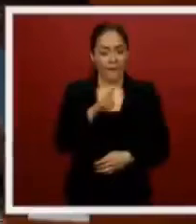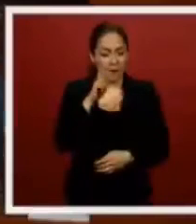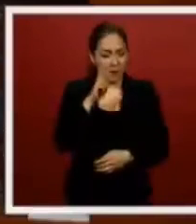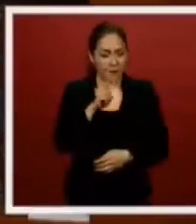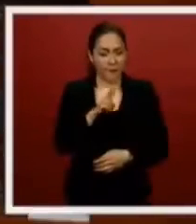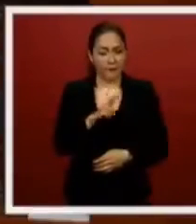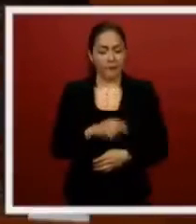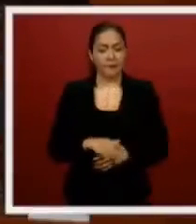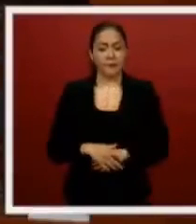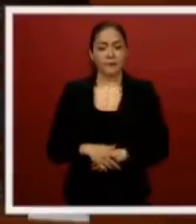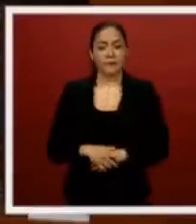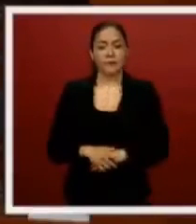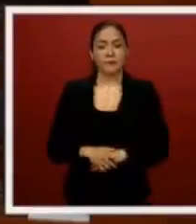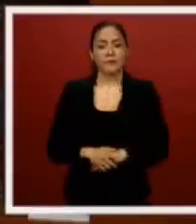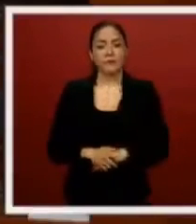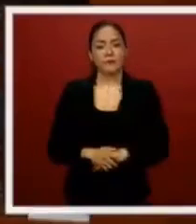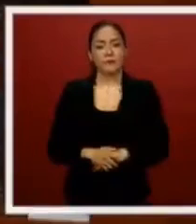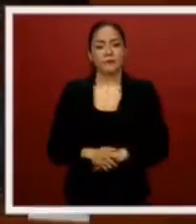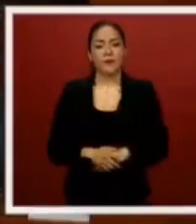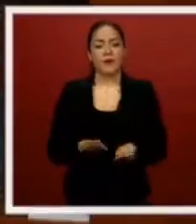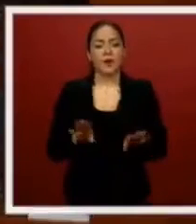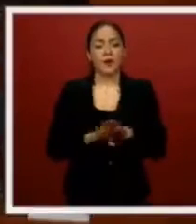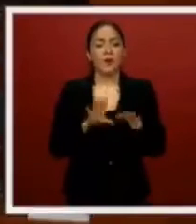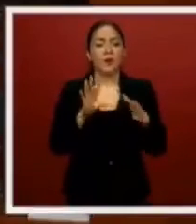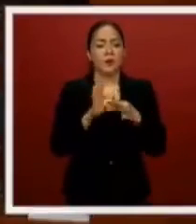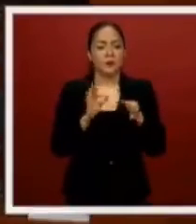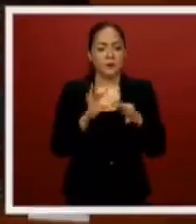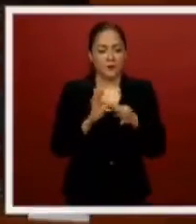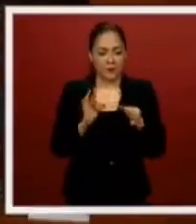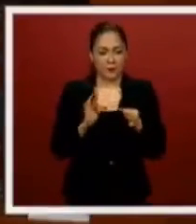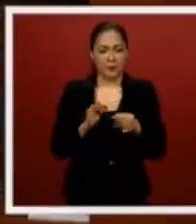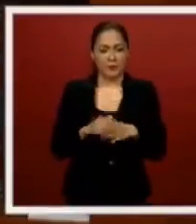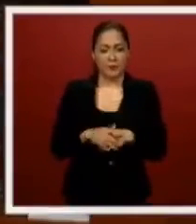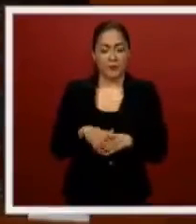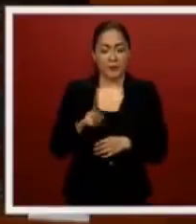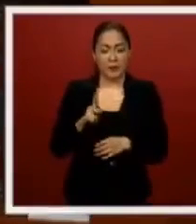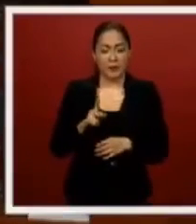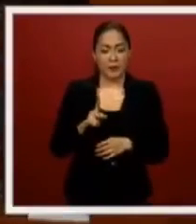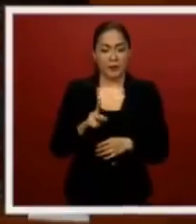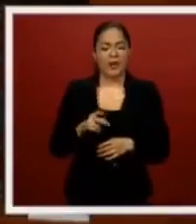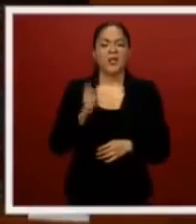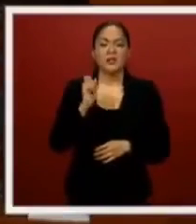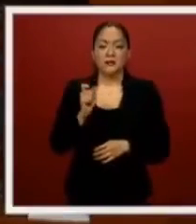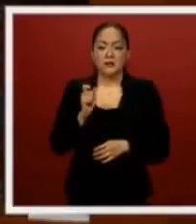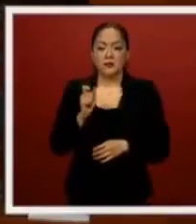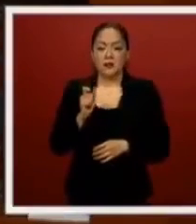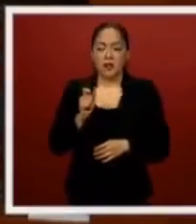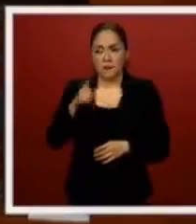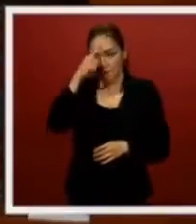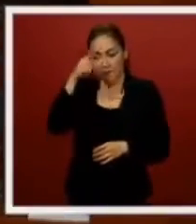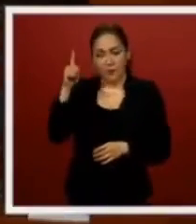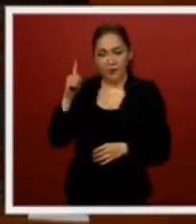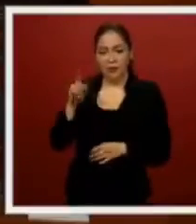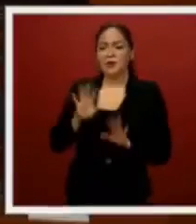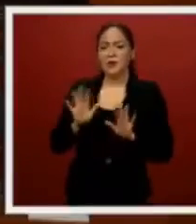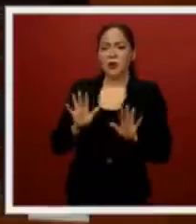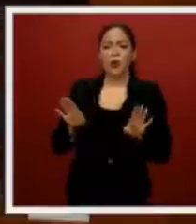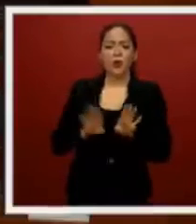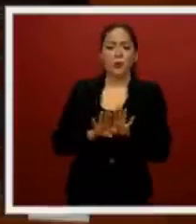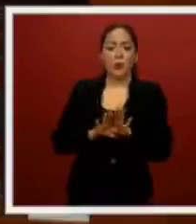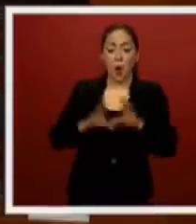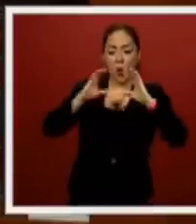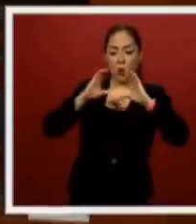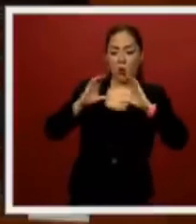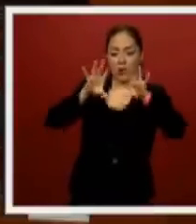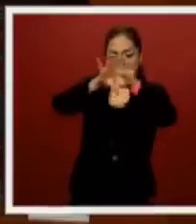sostenibilidad, pero que de manera sencilla es cuidar, cuidar a nuestra